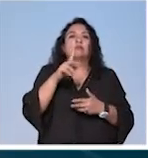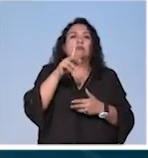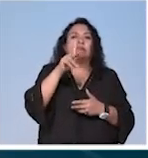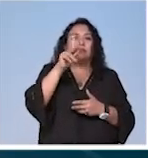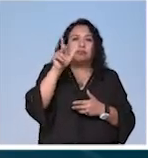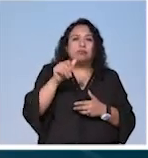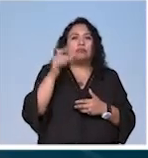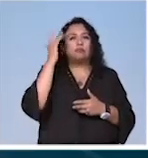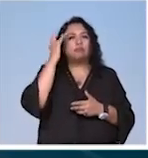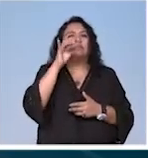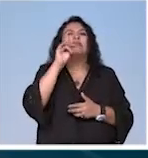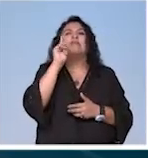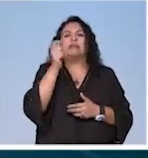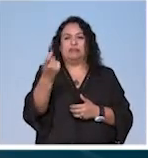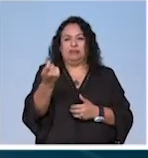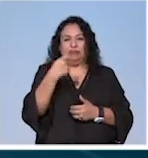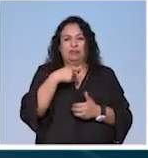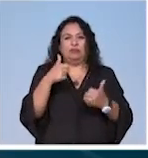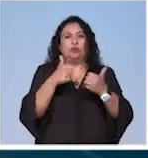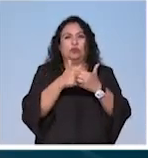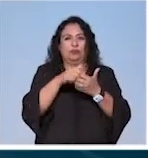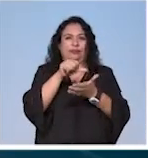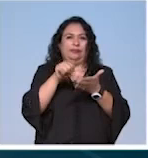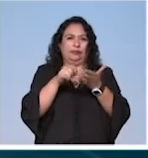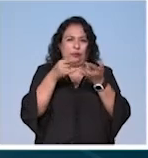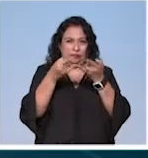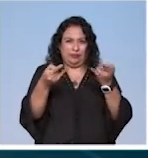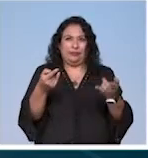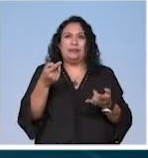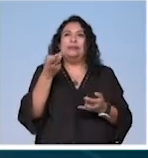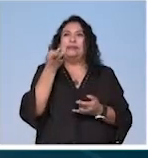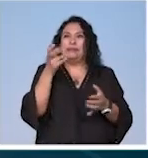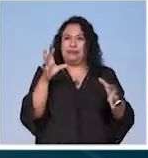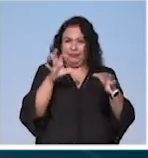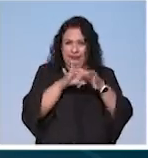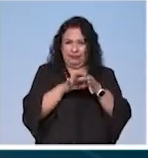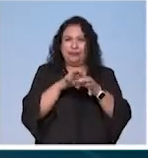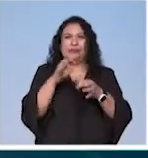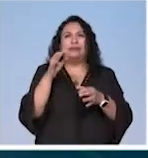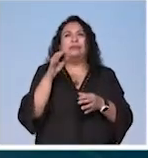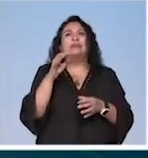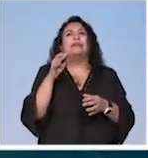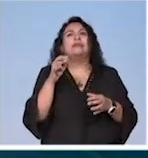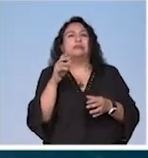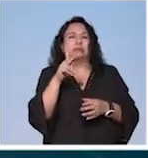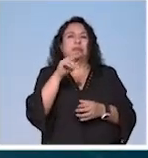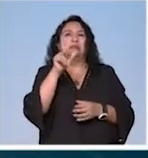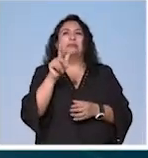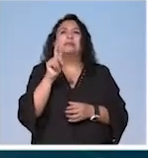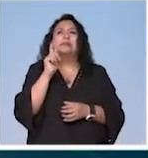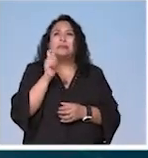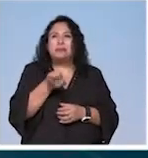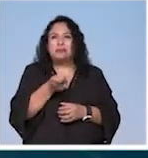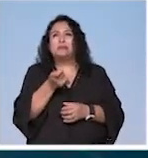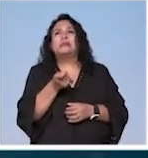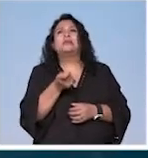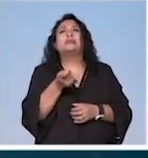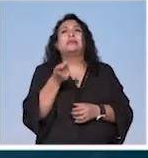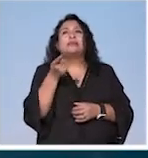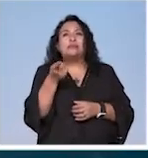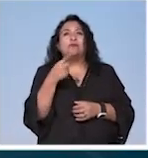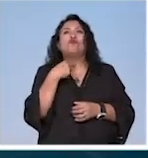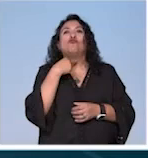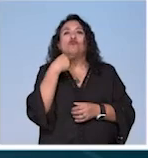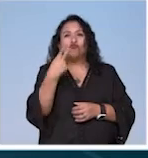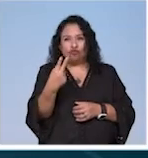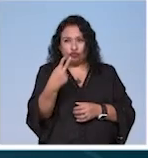Ildefonso? Su identidad con el centro histórico. ¿Qué es lo que ata a San Ildefonso con Octavio Paz? Que es esa